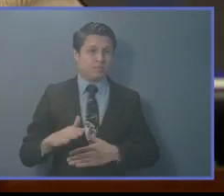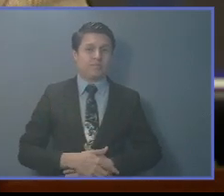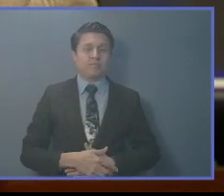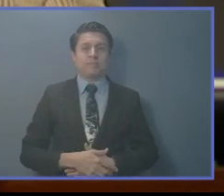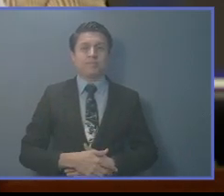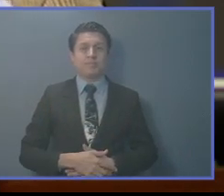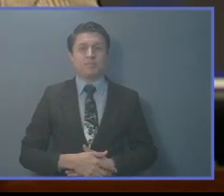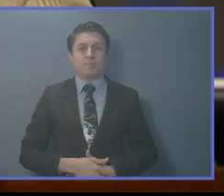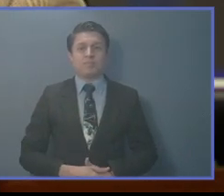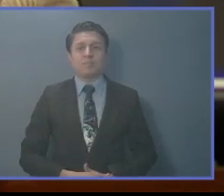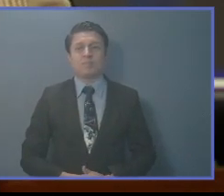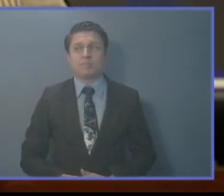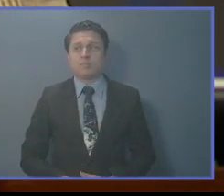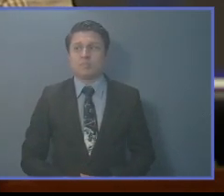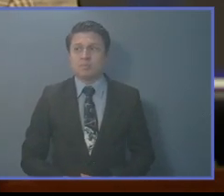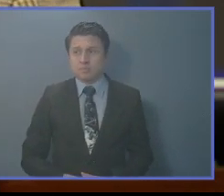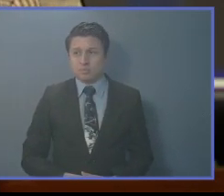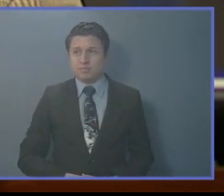materiales.